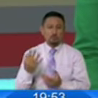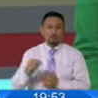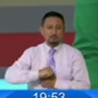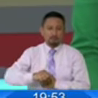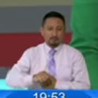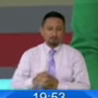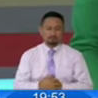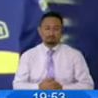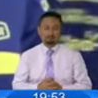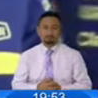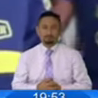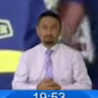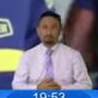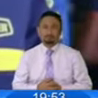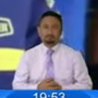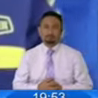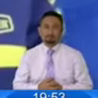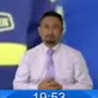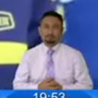selección